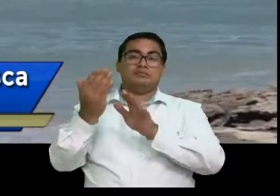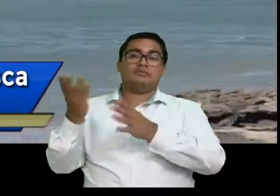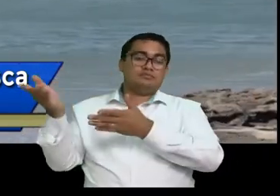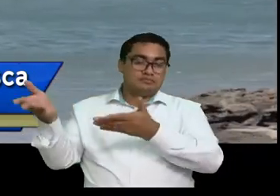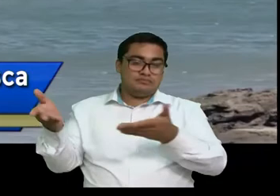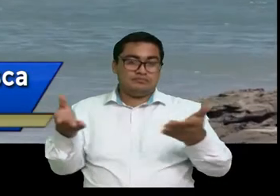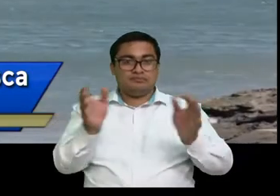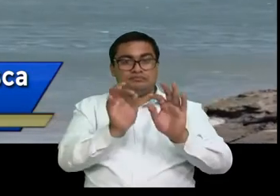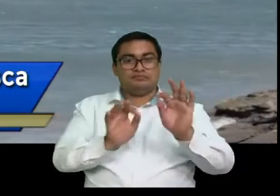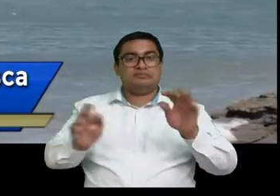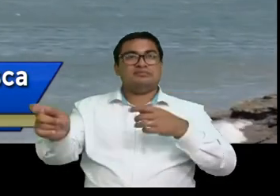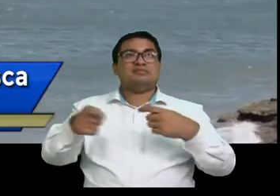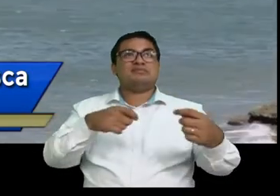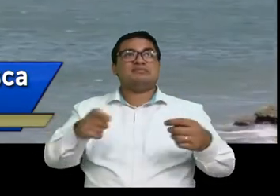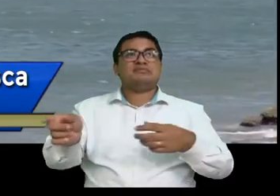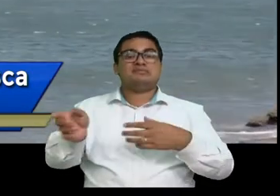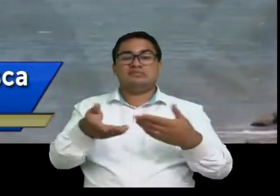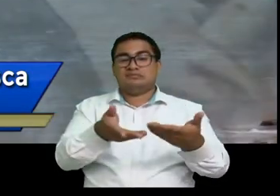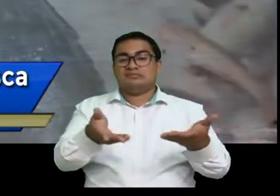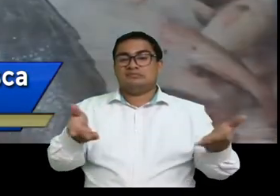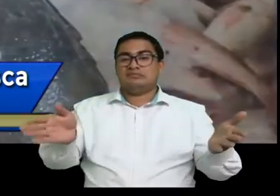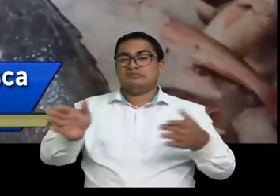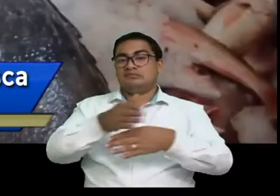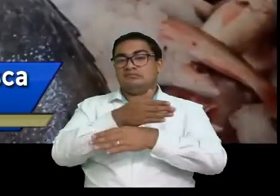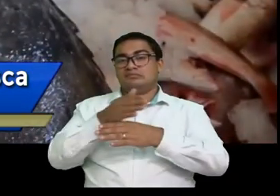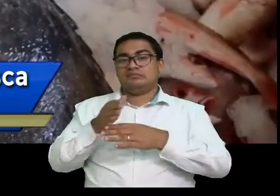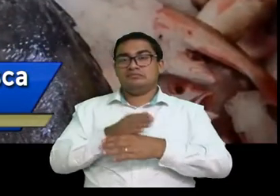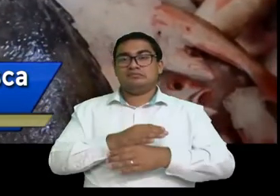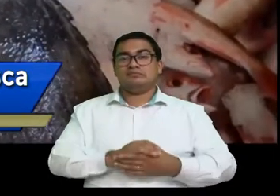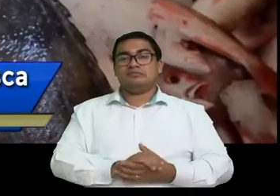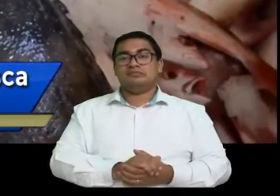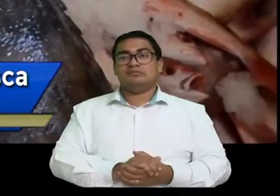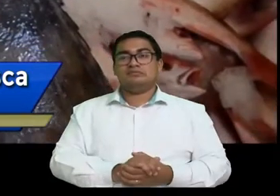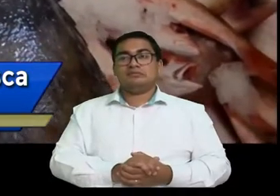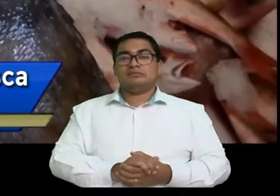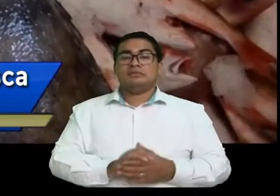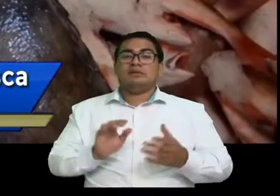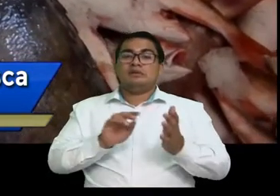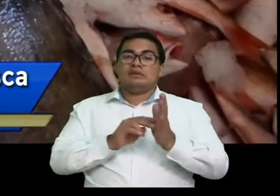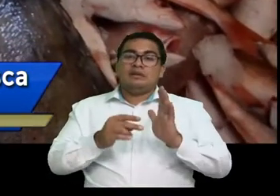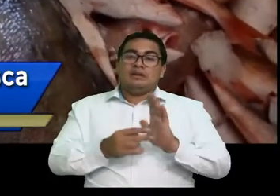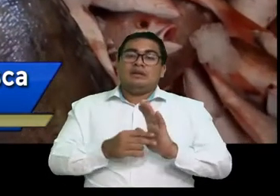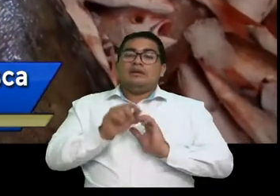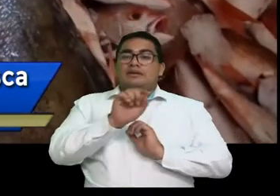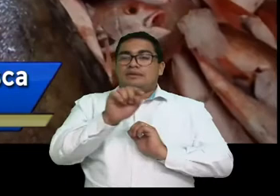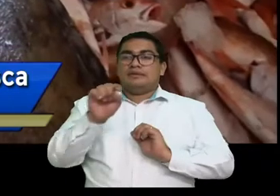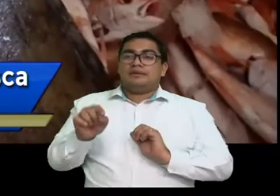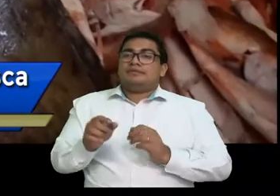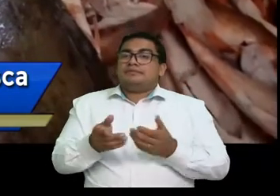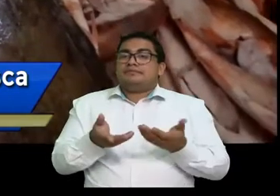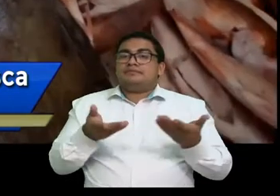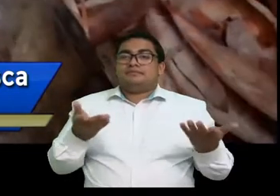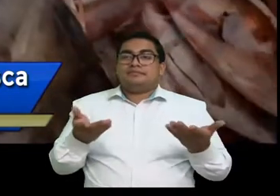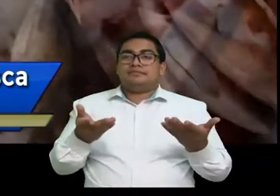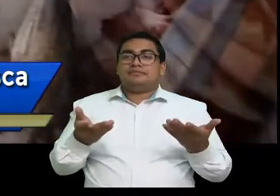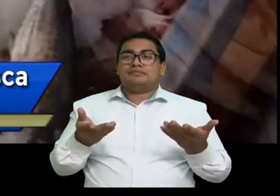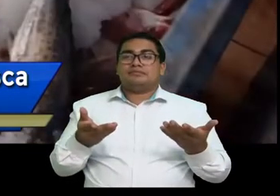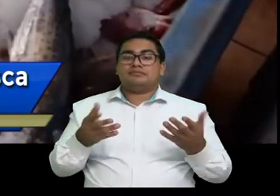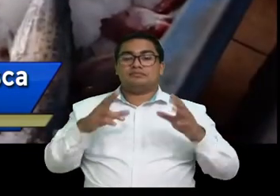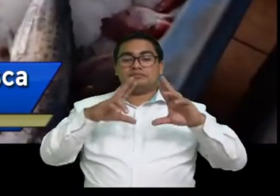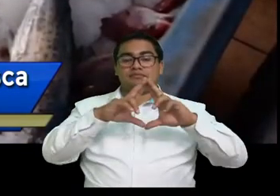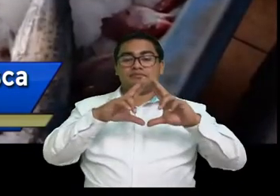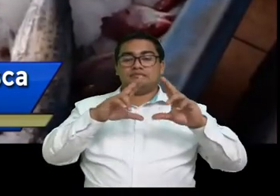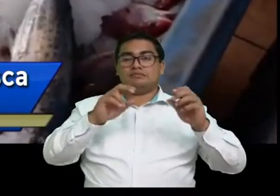directamente a vender ellos sus productos. Y parte de ese producto también es destinado para la